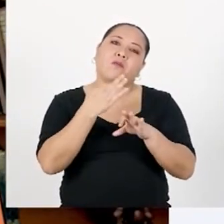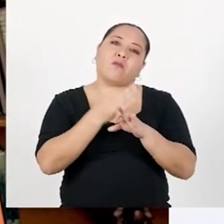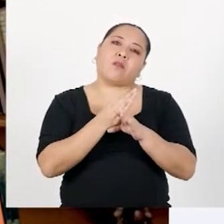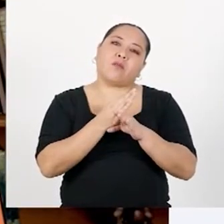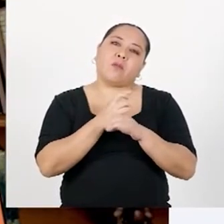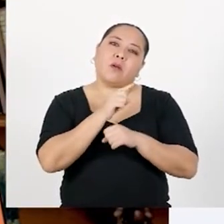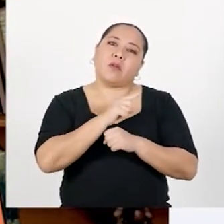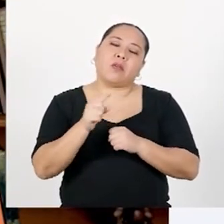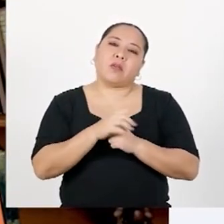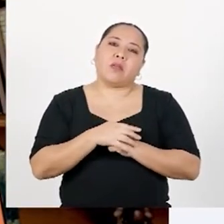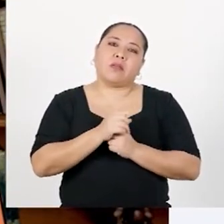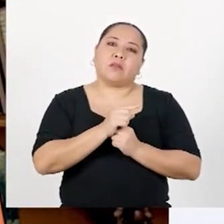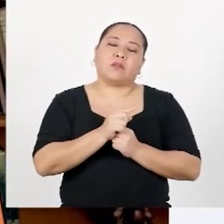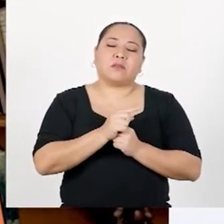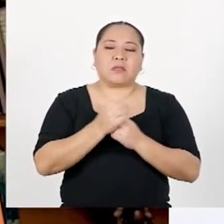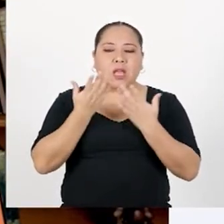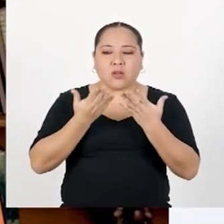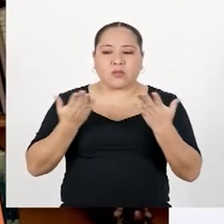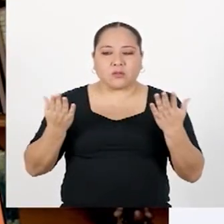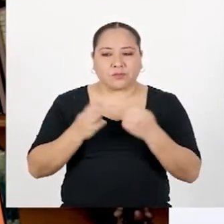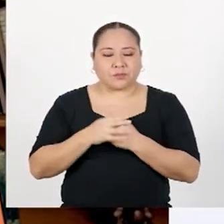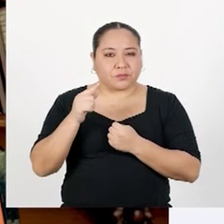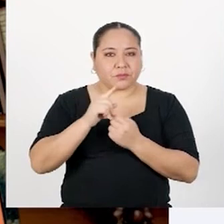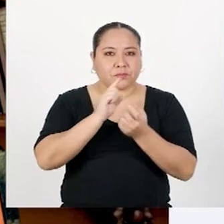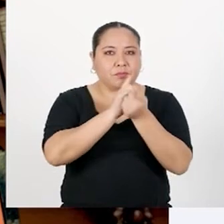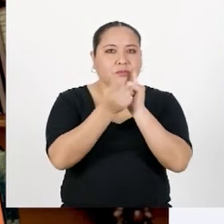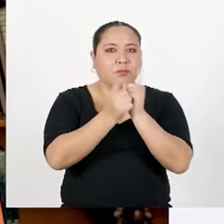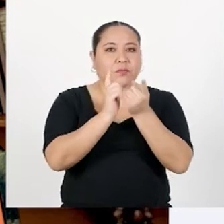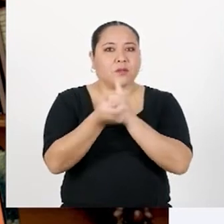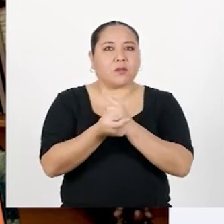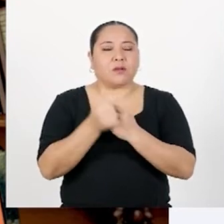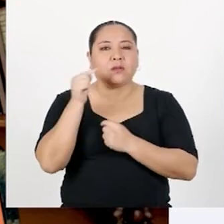efecto de las acciones que produjeron las